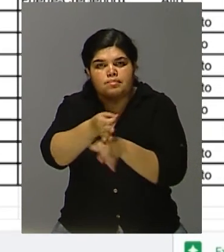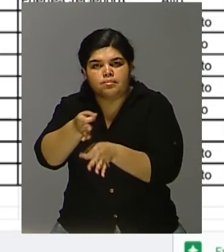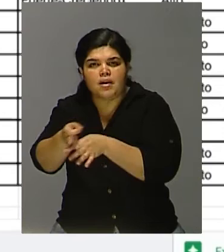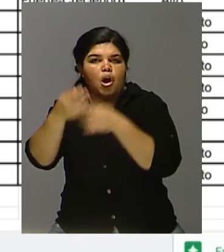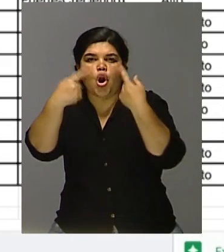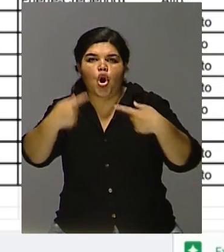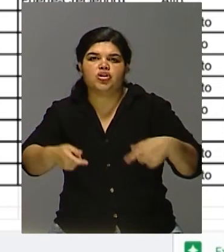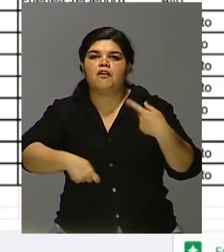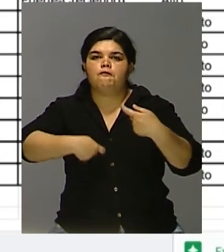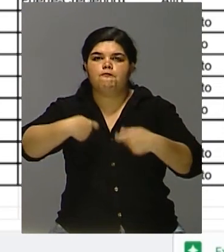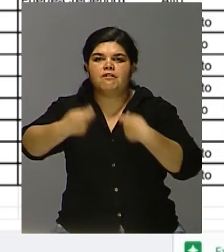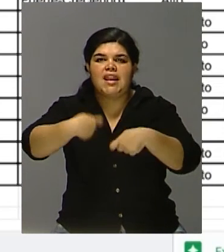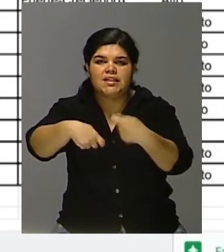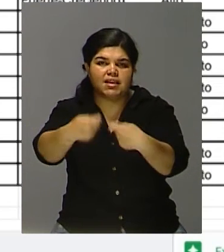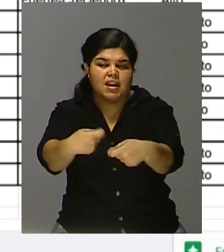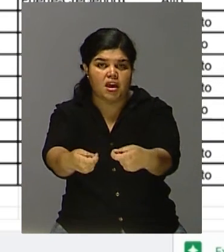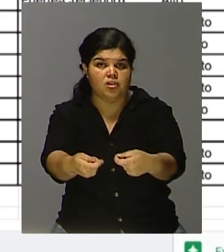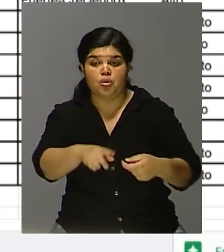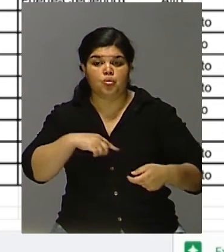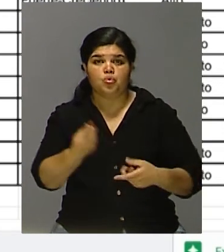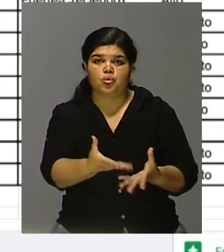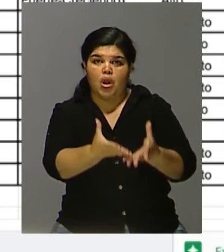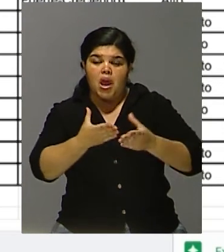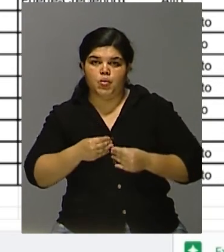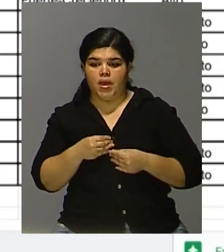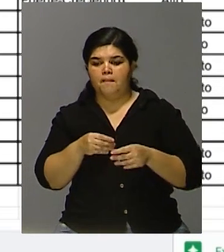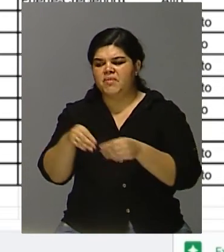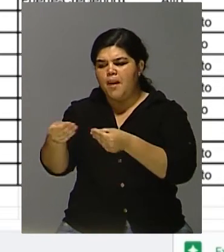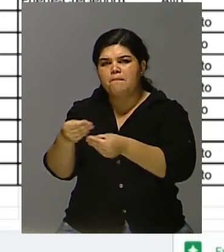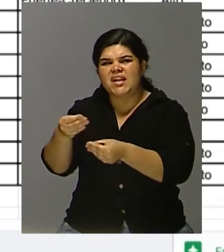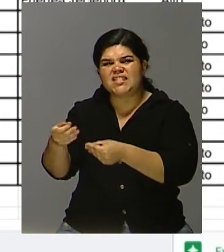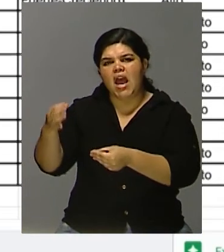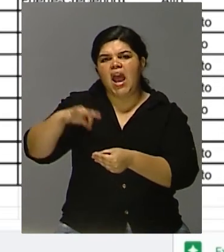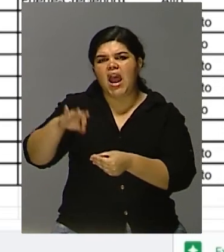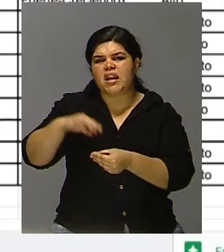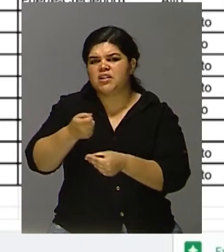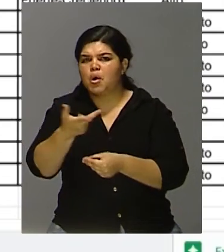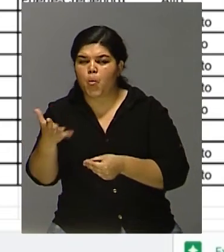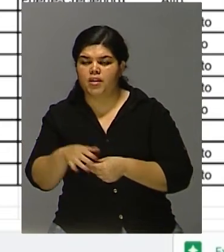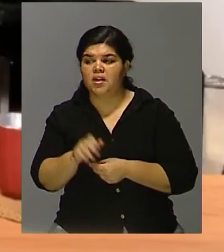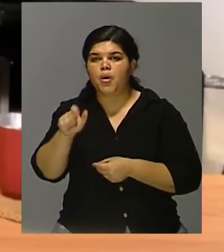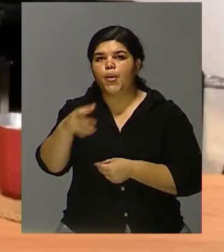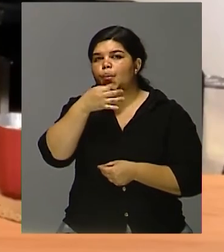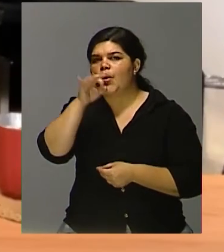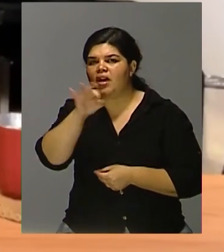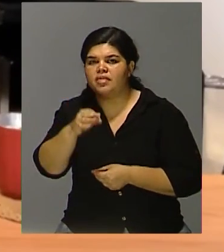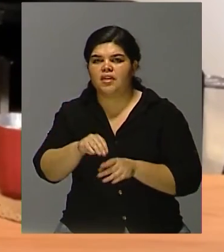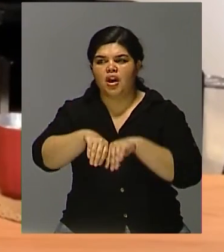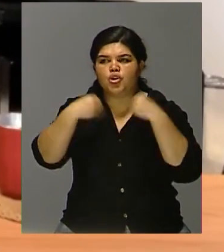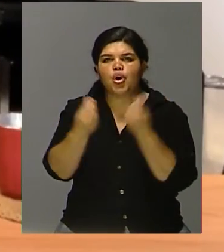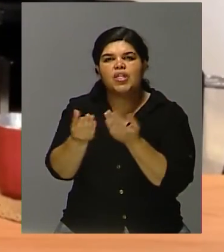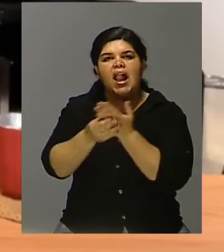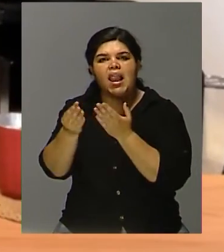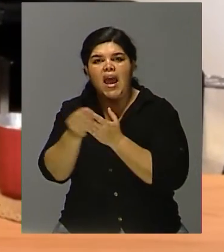simple nos permiten entender cuánto es que gana una empresa, cuánto la empresa vende tanto, tiene tantos costos y en definitiva le